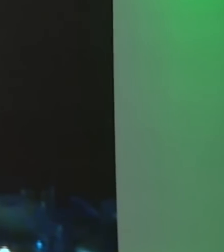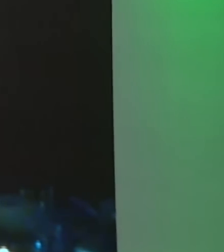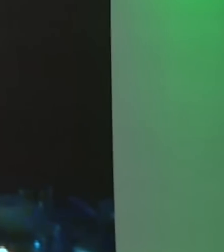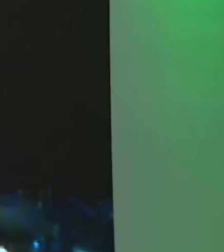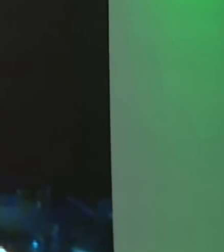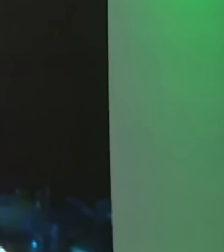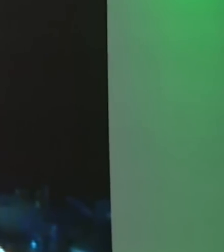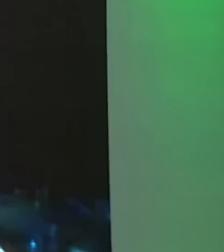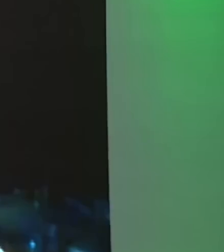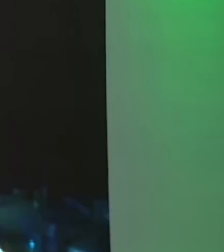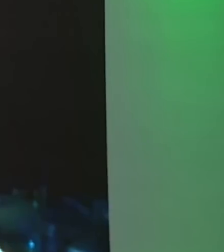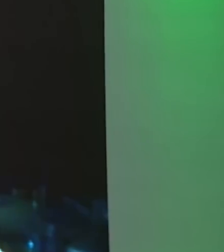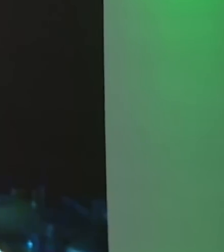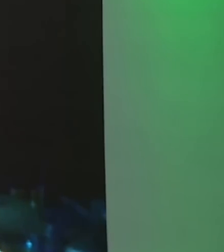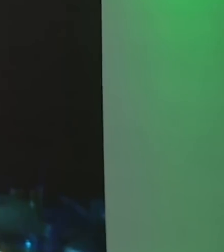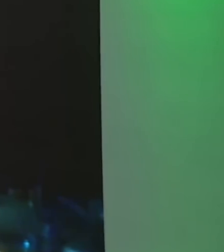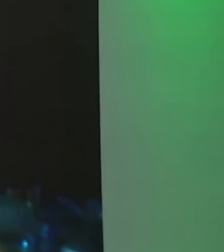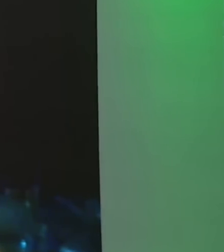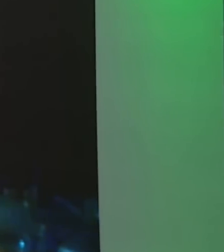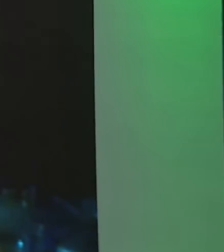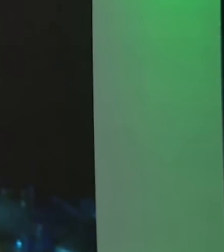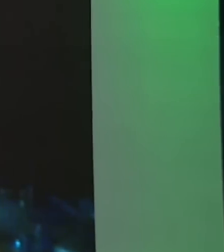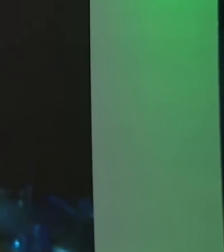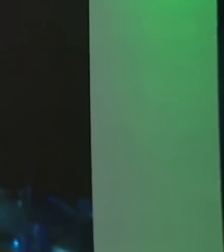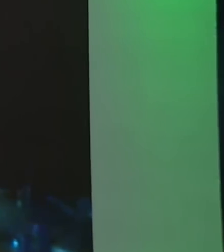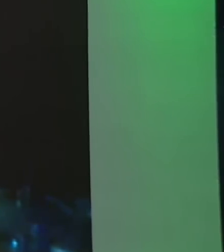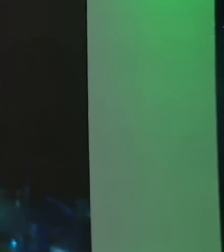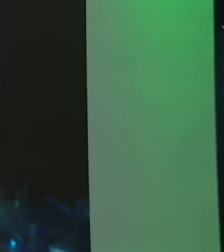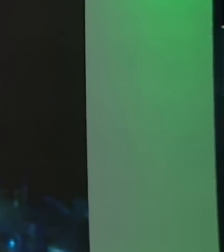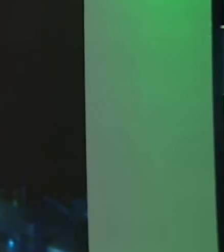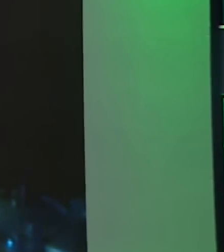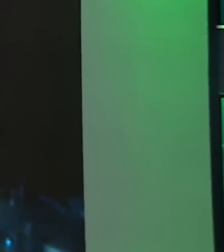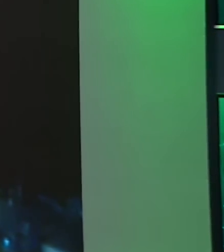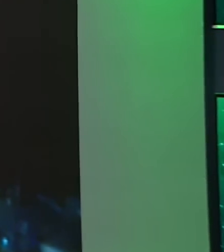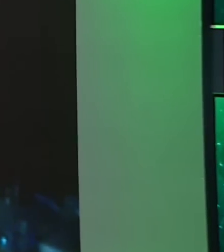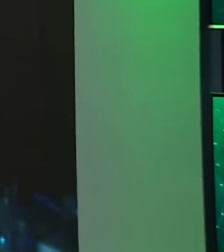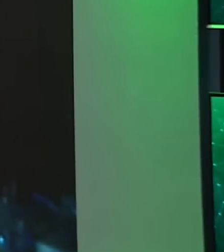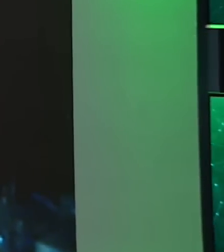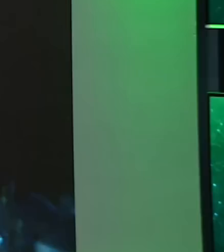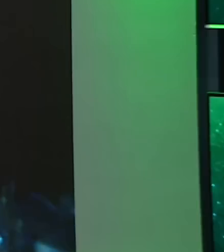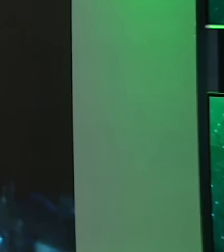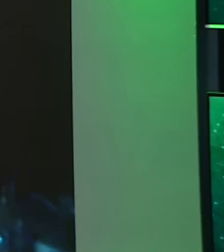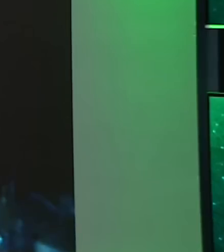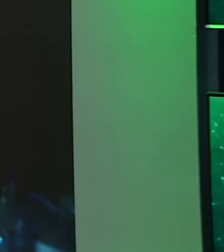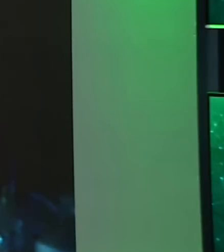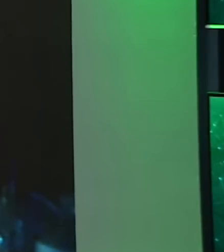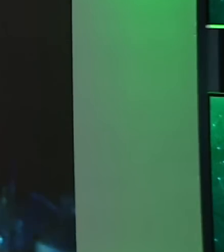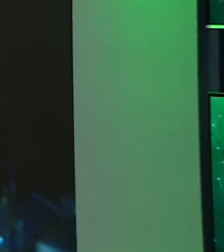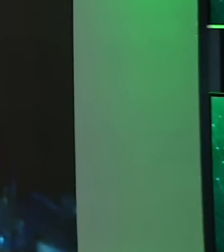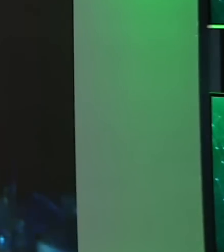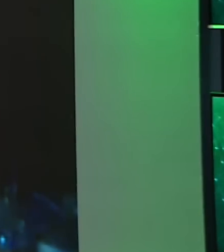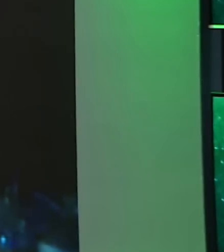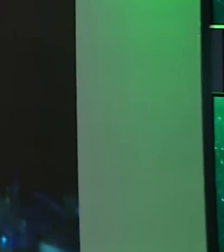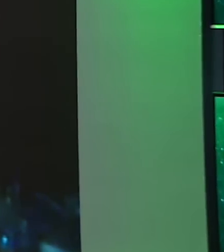a diferencia de lo que ocurre con el sábado simplemente cielo nuboso y algo nuboso en capitalizar canillas mínima máxima 23